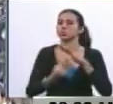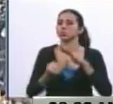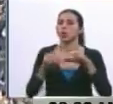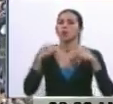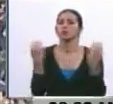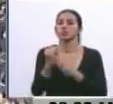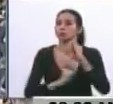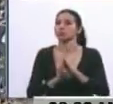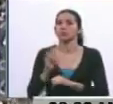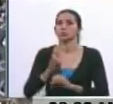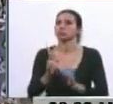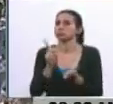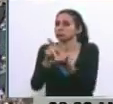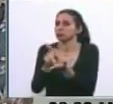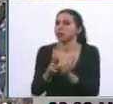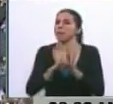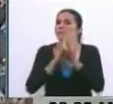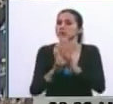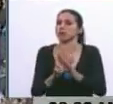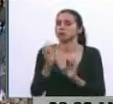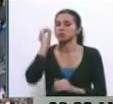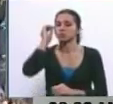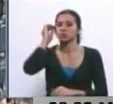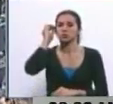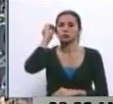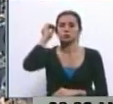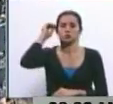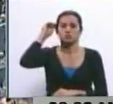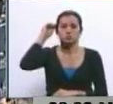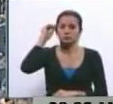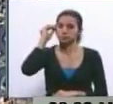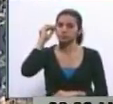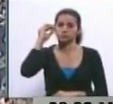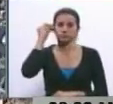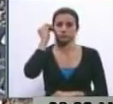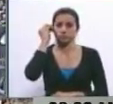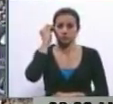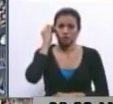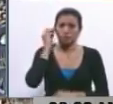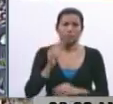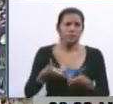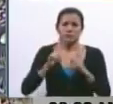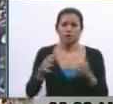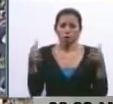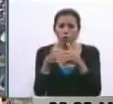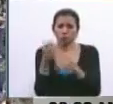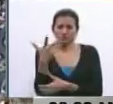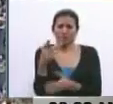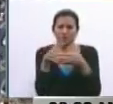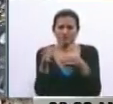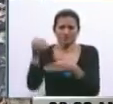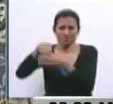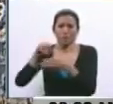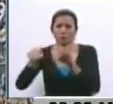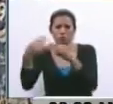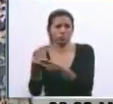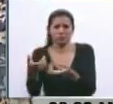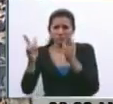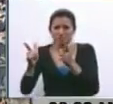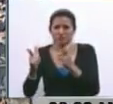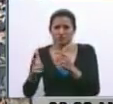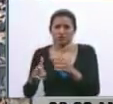que no vamos a permitir que esa trilogía del mal nos quite lo que es un derecho alcanzado. Bastante que luchamos